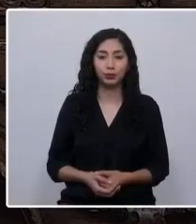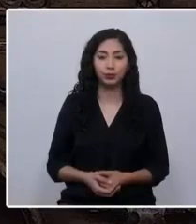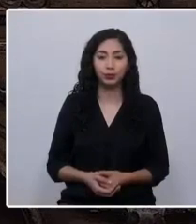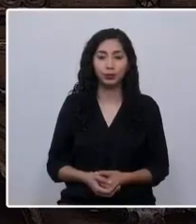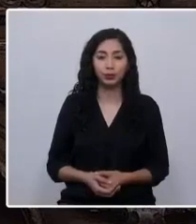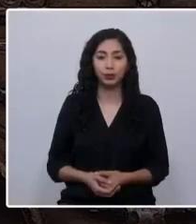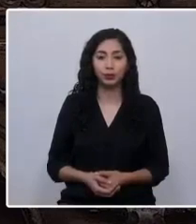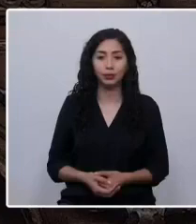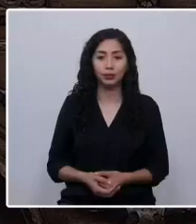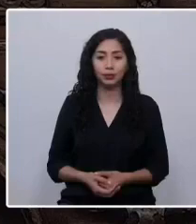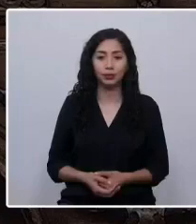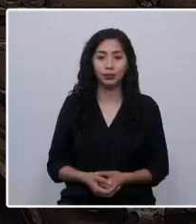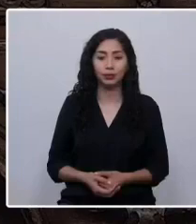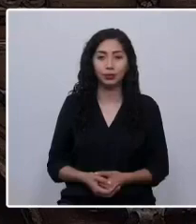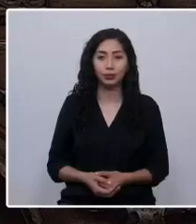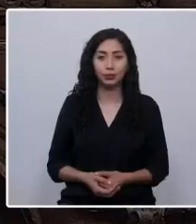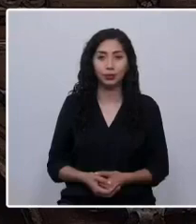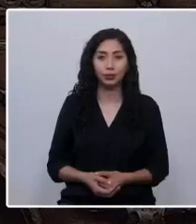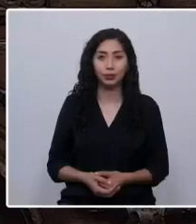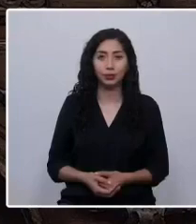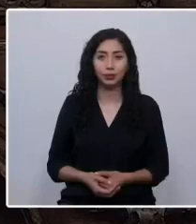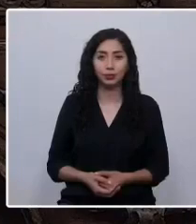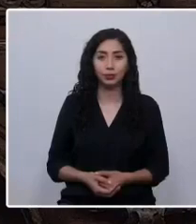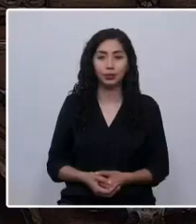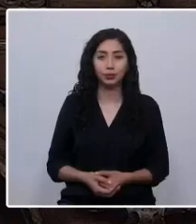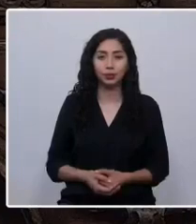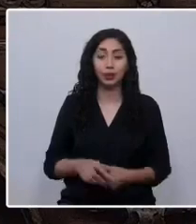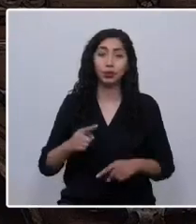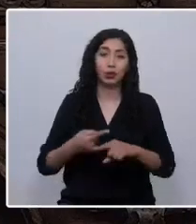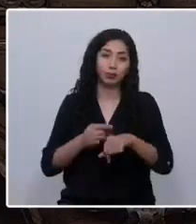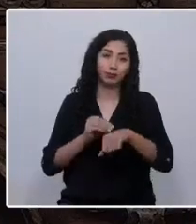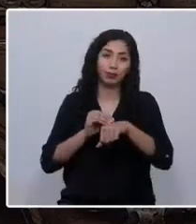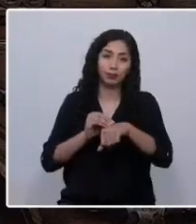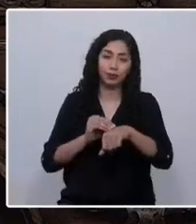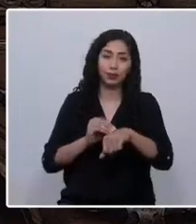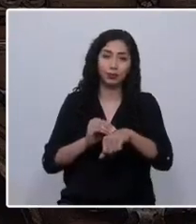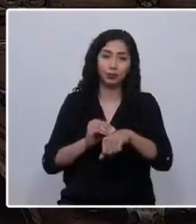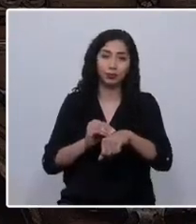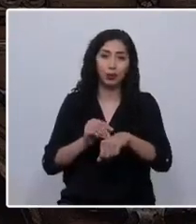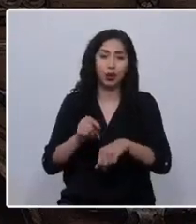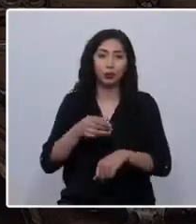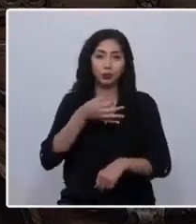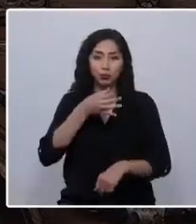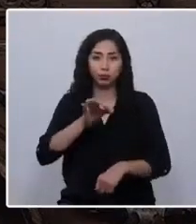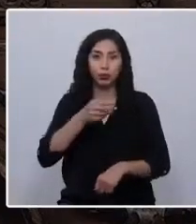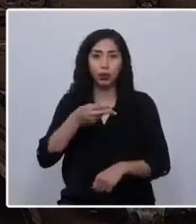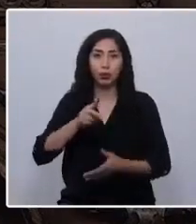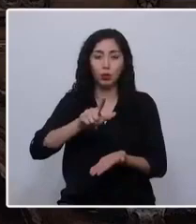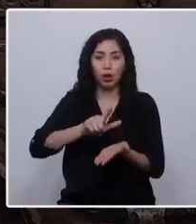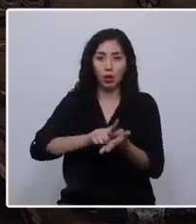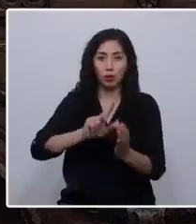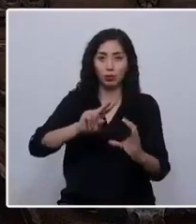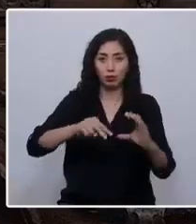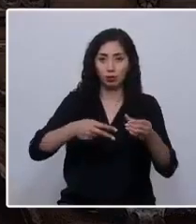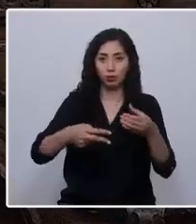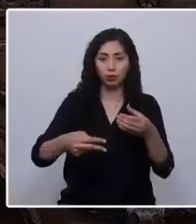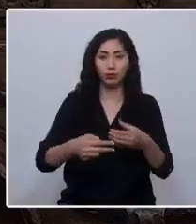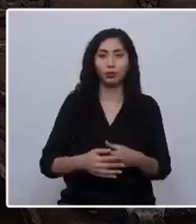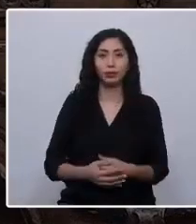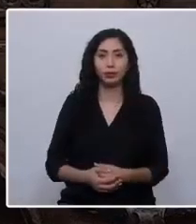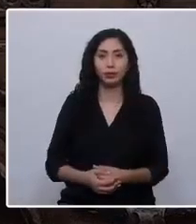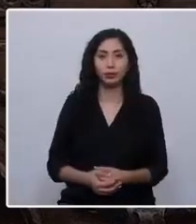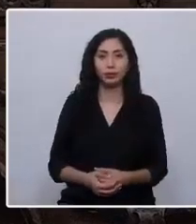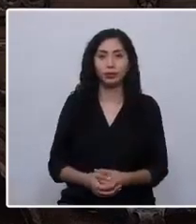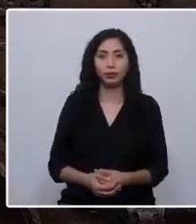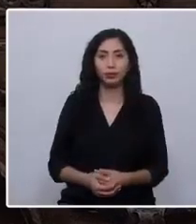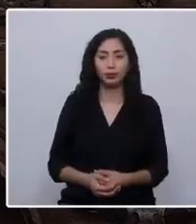tayin mapu, feimeu tatfi fante pumuta felepain, welungo imala yein chemsung mutayin felepan,